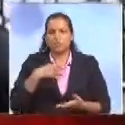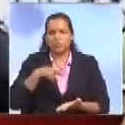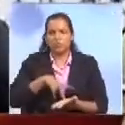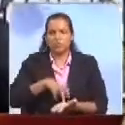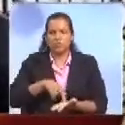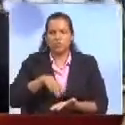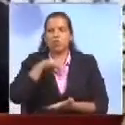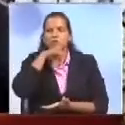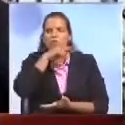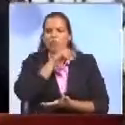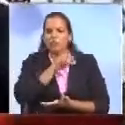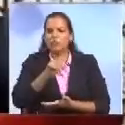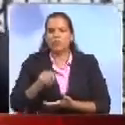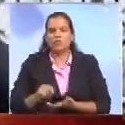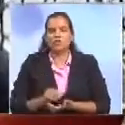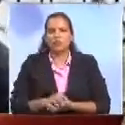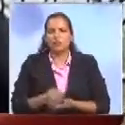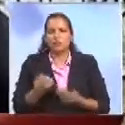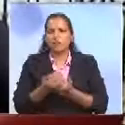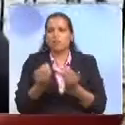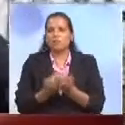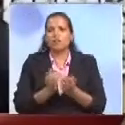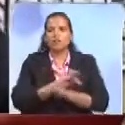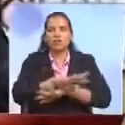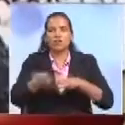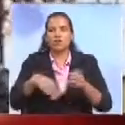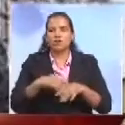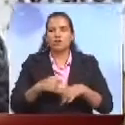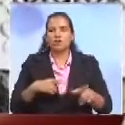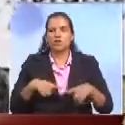lodo, basura por todas partes.